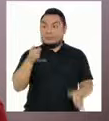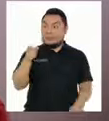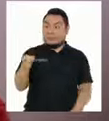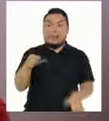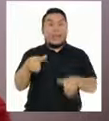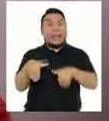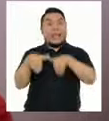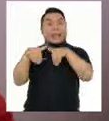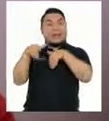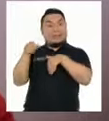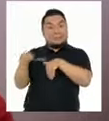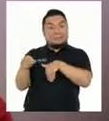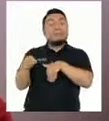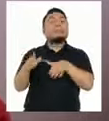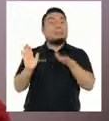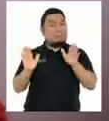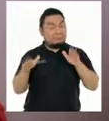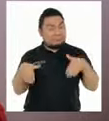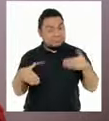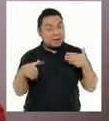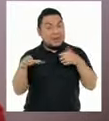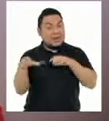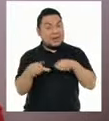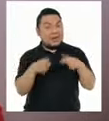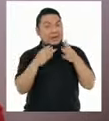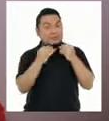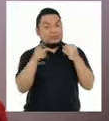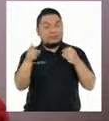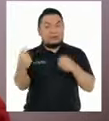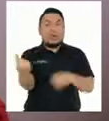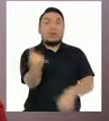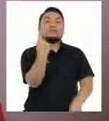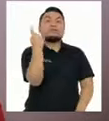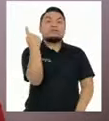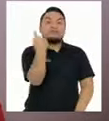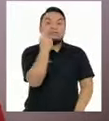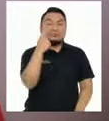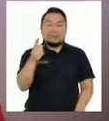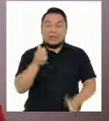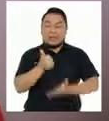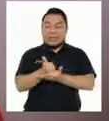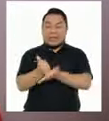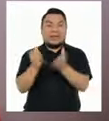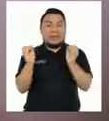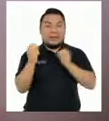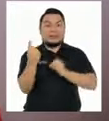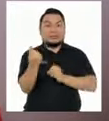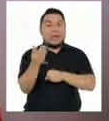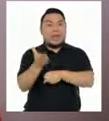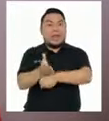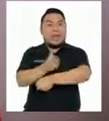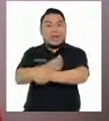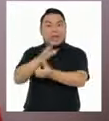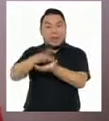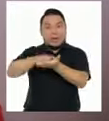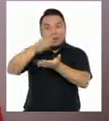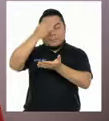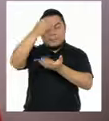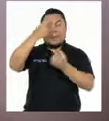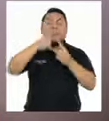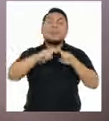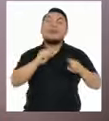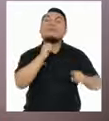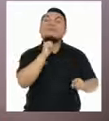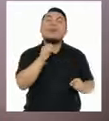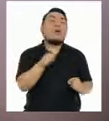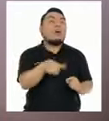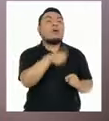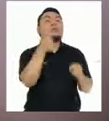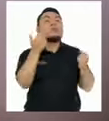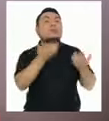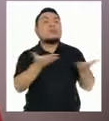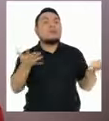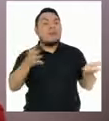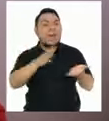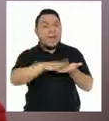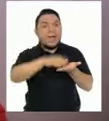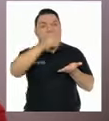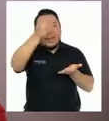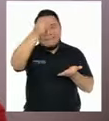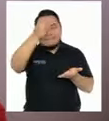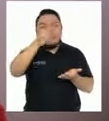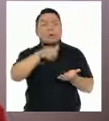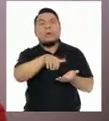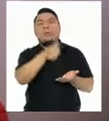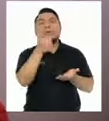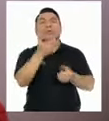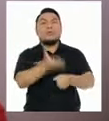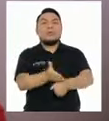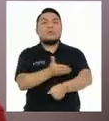Chancay puede hacer muchas cosas él solito y sin ayuda, todavía necesita tiempo para aprender otras cosas.